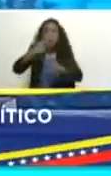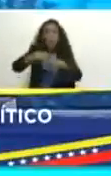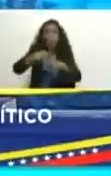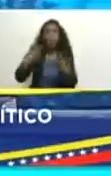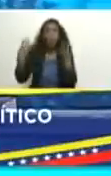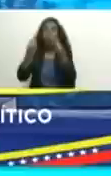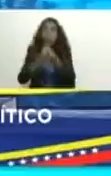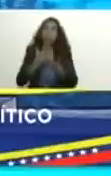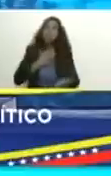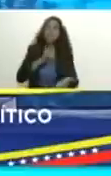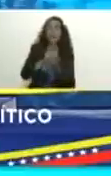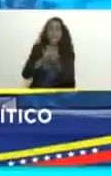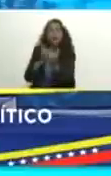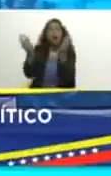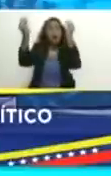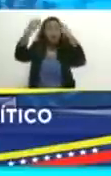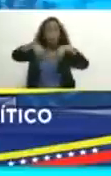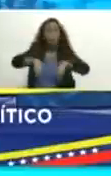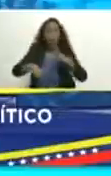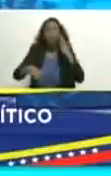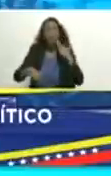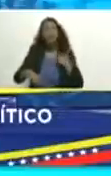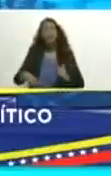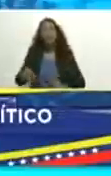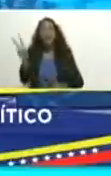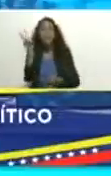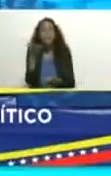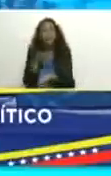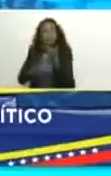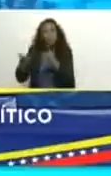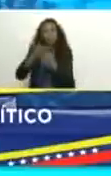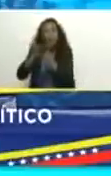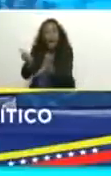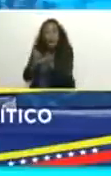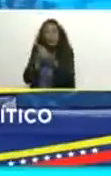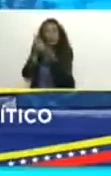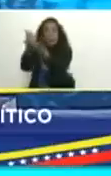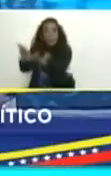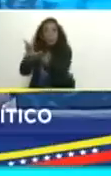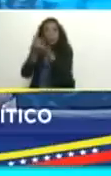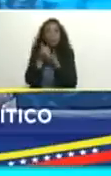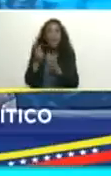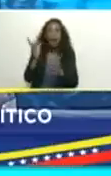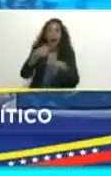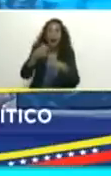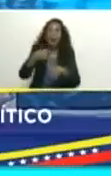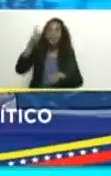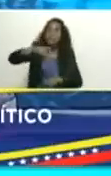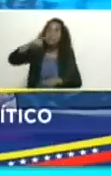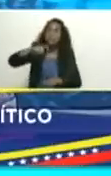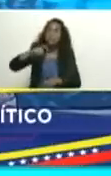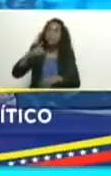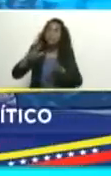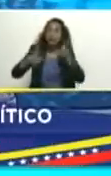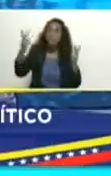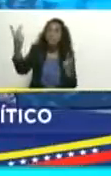conjunta, pacífica, de beneficio compartido de los bloques de gas,